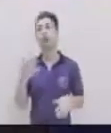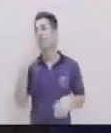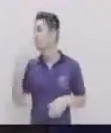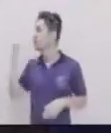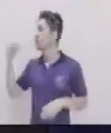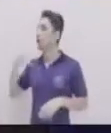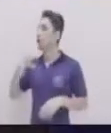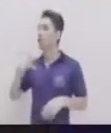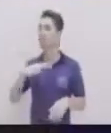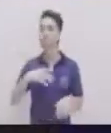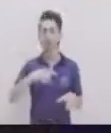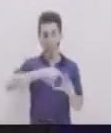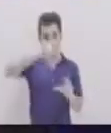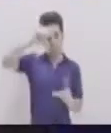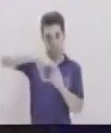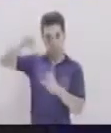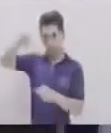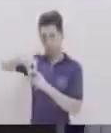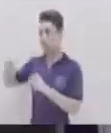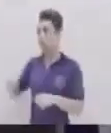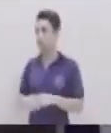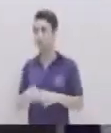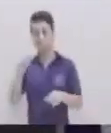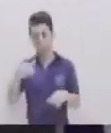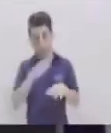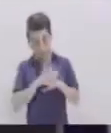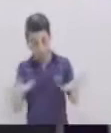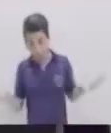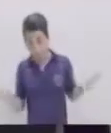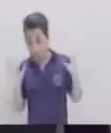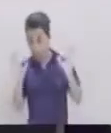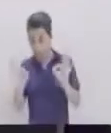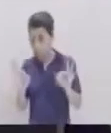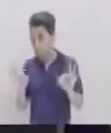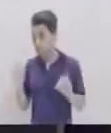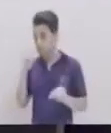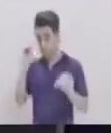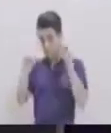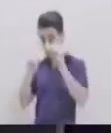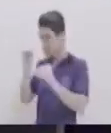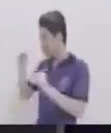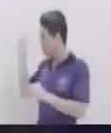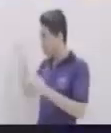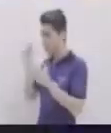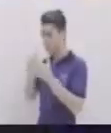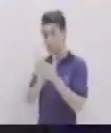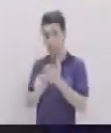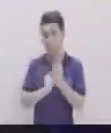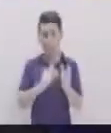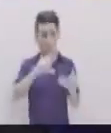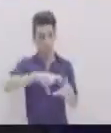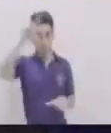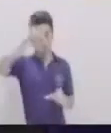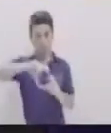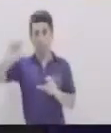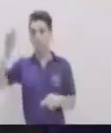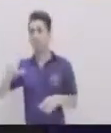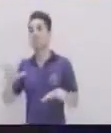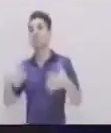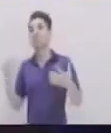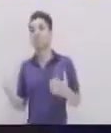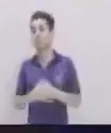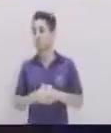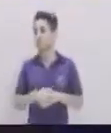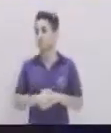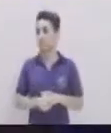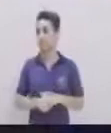que tenemos nuestra gráfica de barras. Ahora que hemos terminado de colocar y dibujar nuestras barritas,